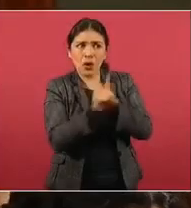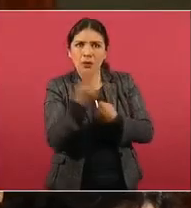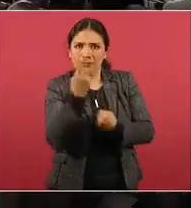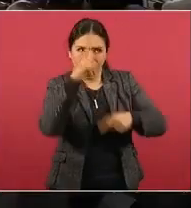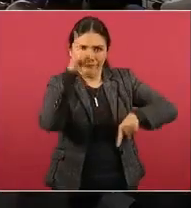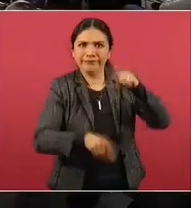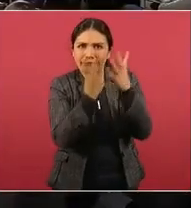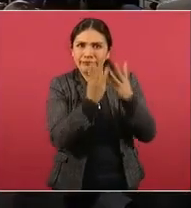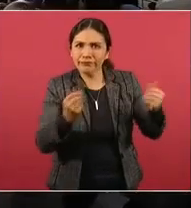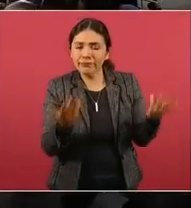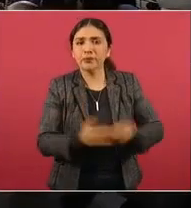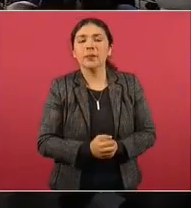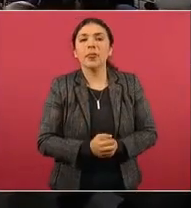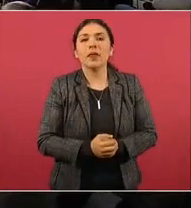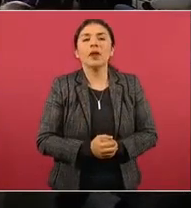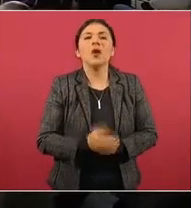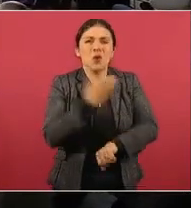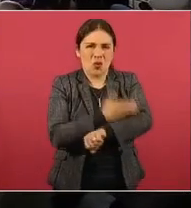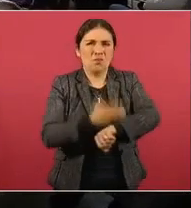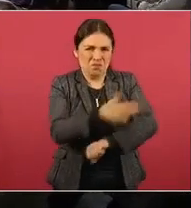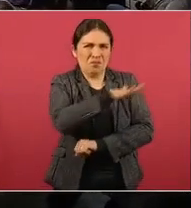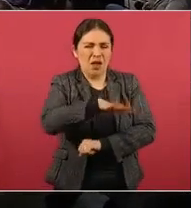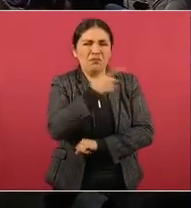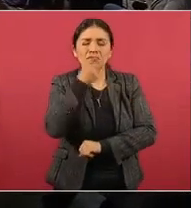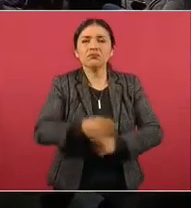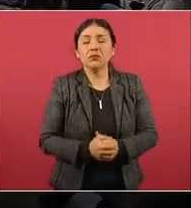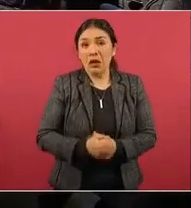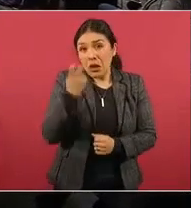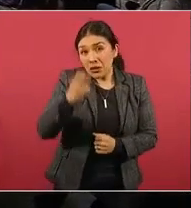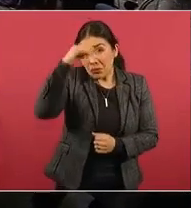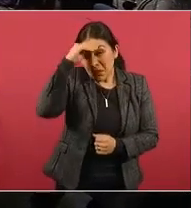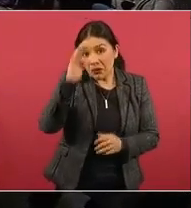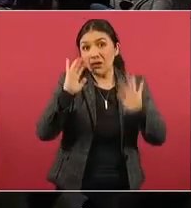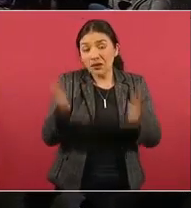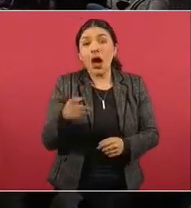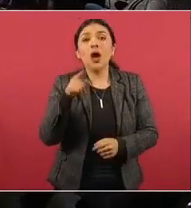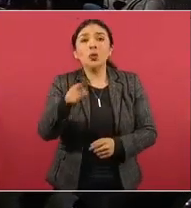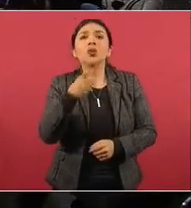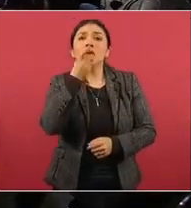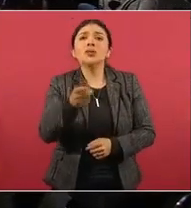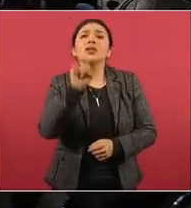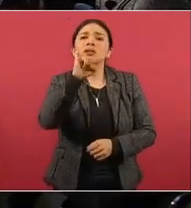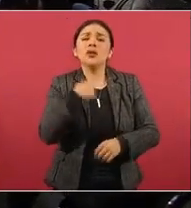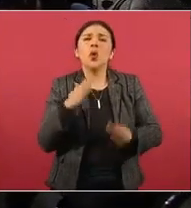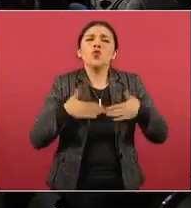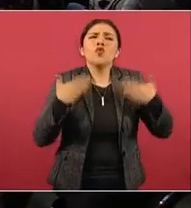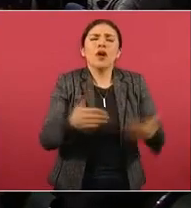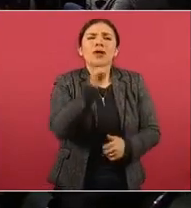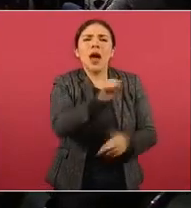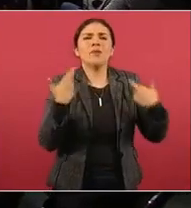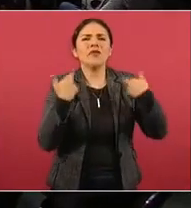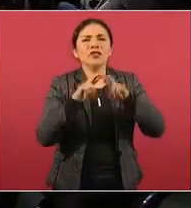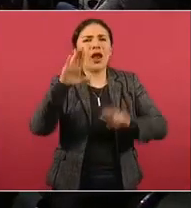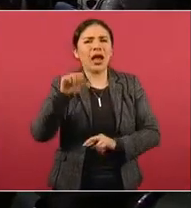Sur. Mis compañeros aclaran que no será suficiente que mencione que tiene un voto de confianza hacia el profesor Castro. También